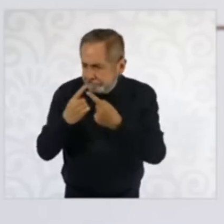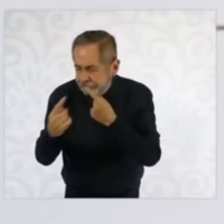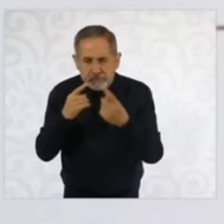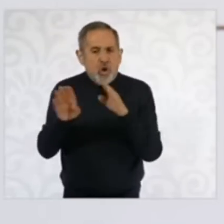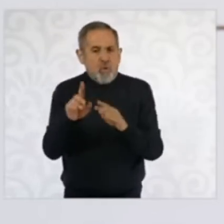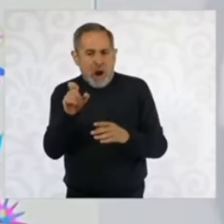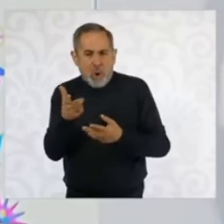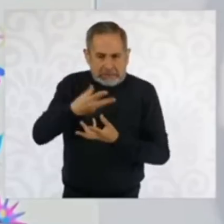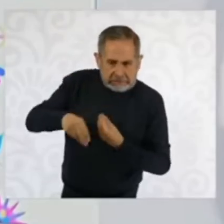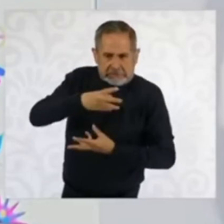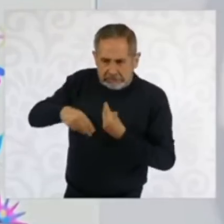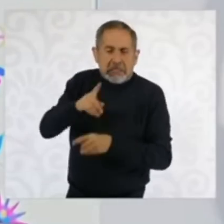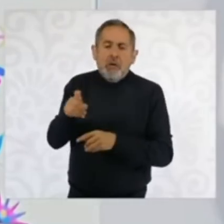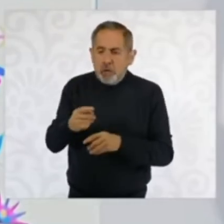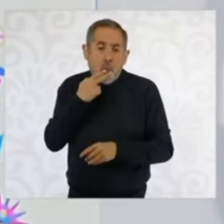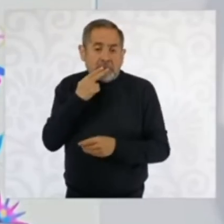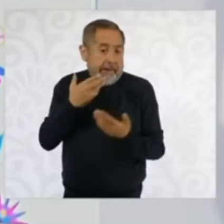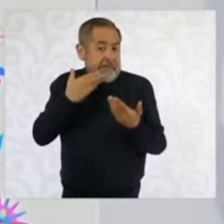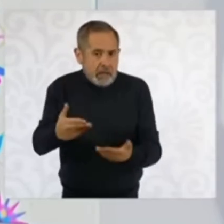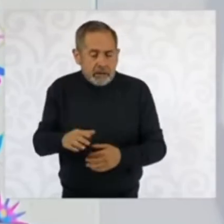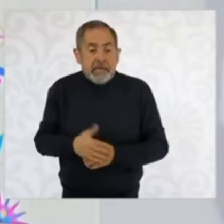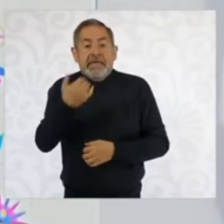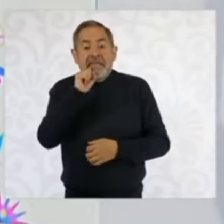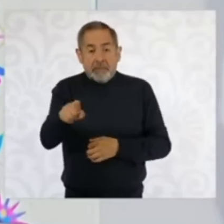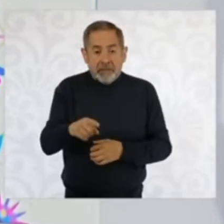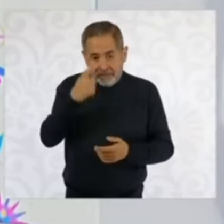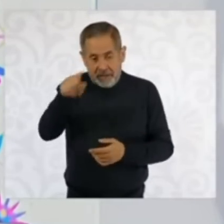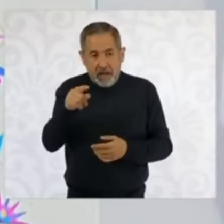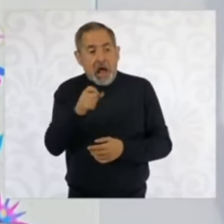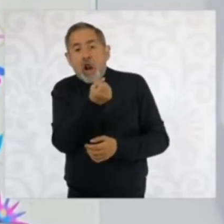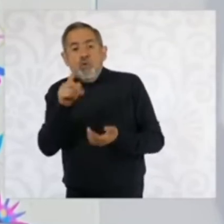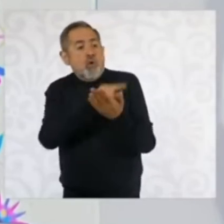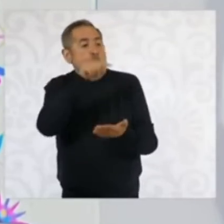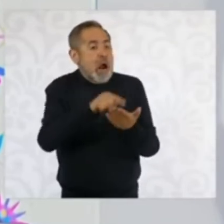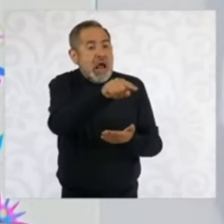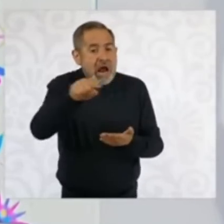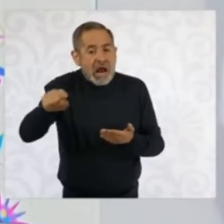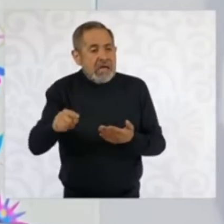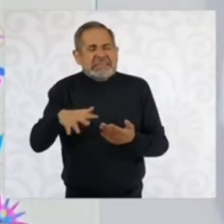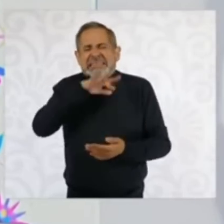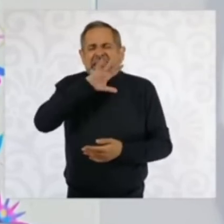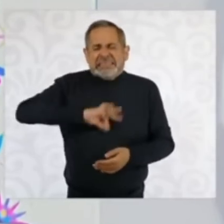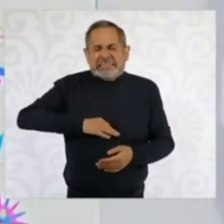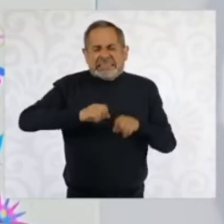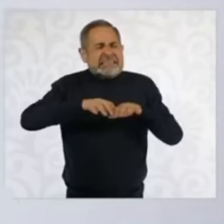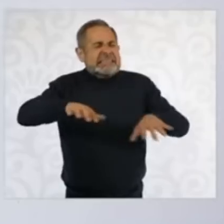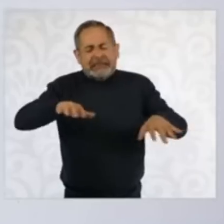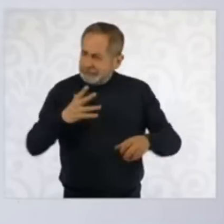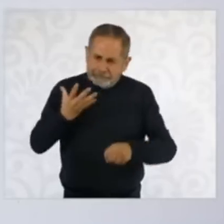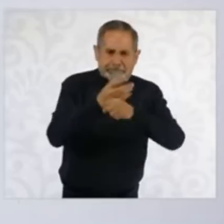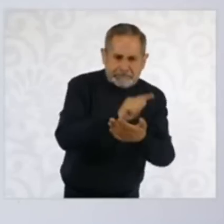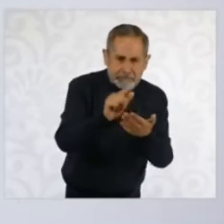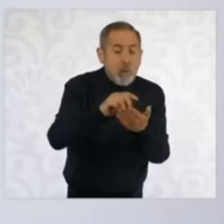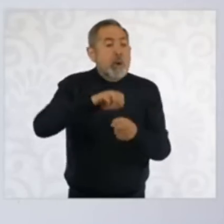más sustentables de utilización del agua y también el saneamiento de algunas zonas que históricamente han estado muy contaminadas, como por ejemplo el Valle